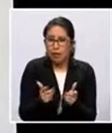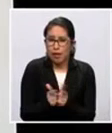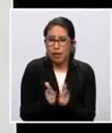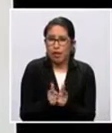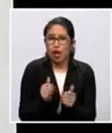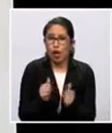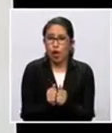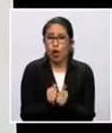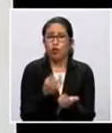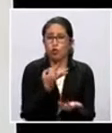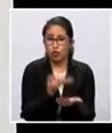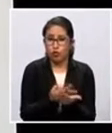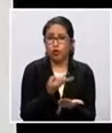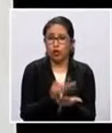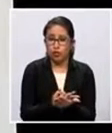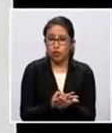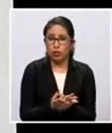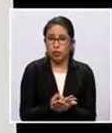facturación NIT activo